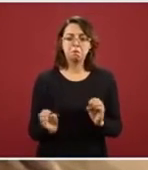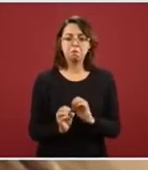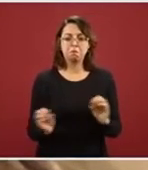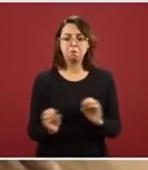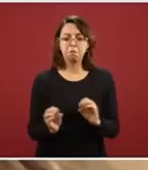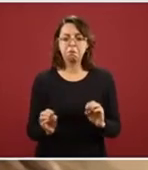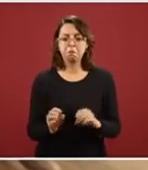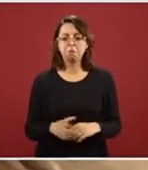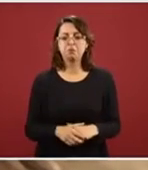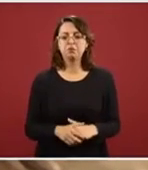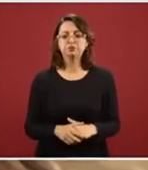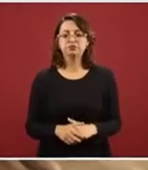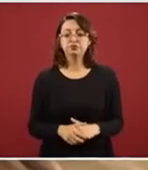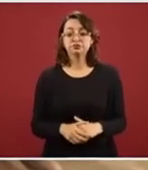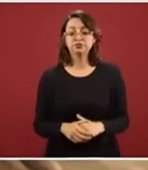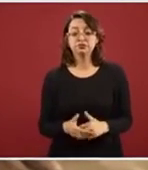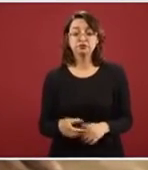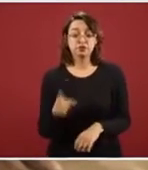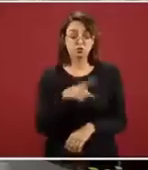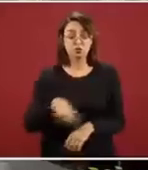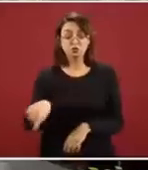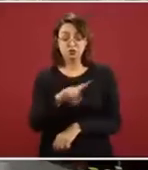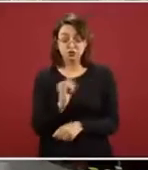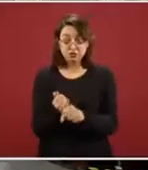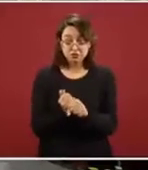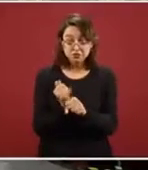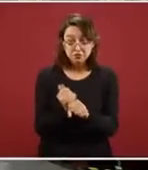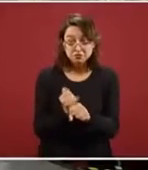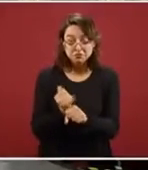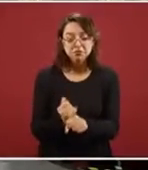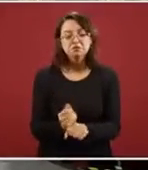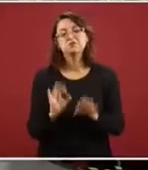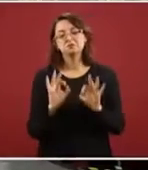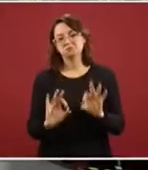están trabajando sobre estas investigaciones,